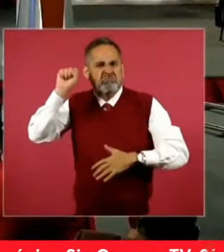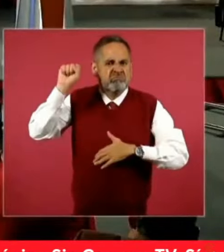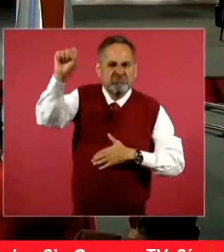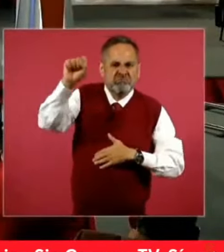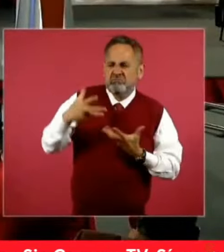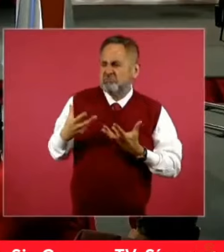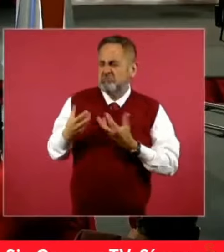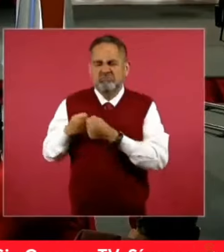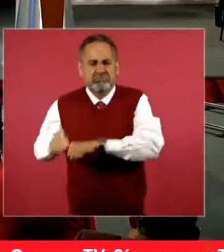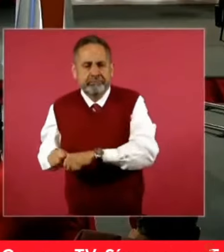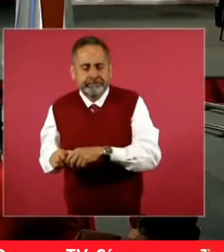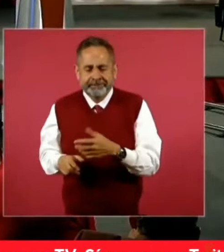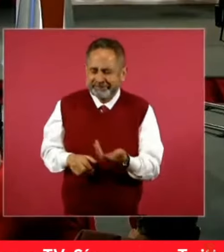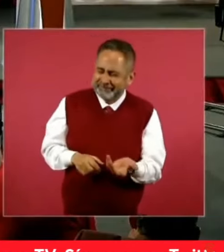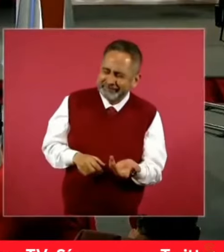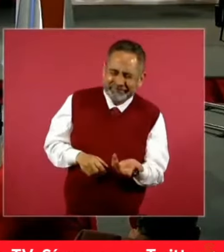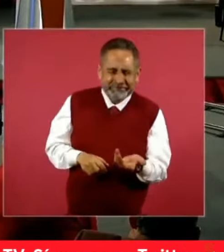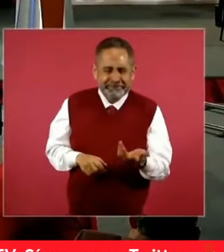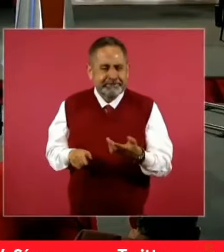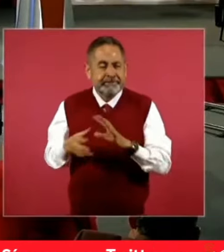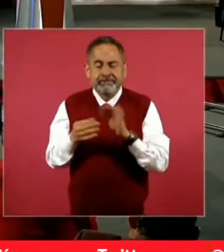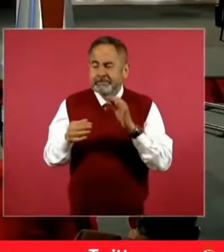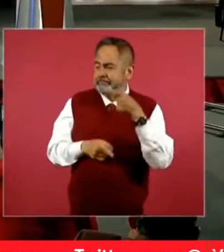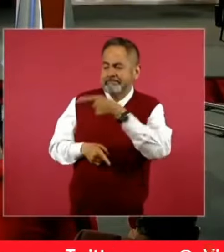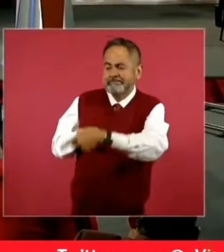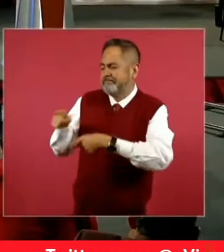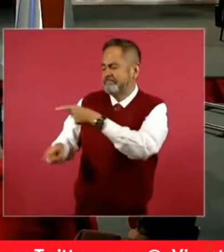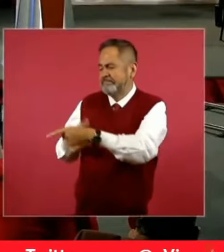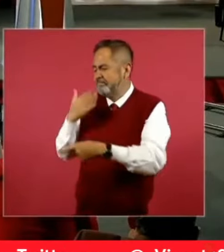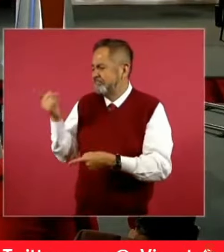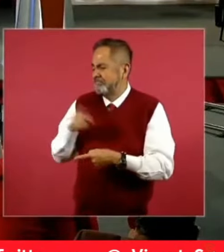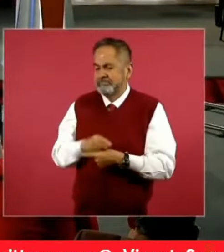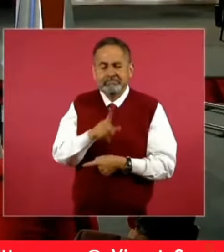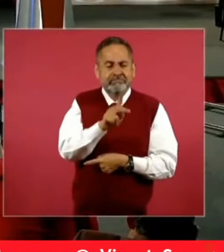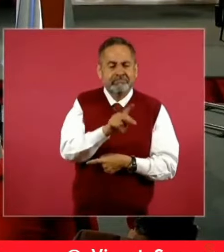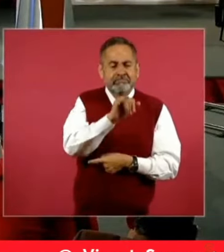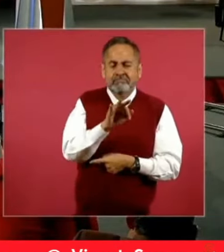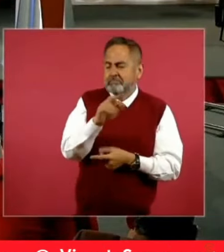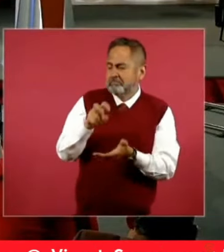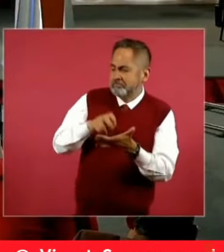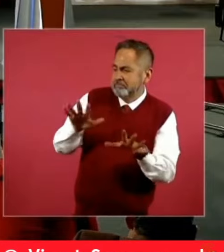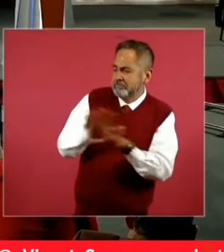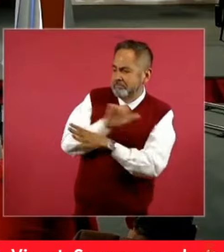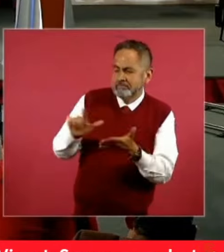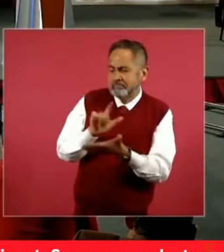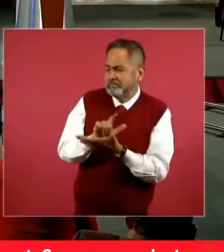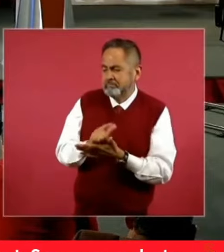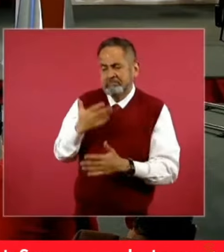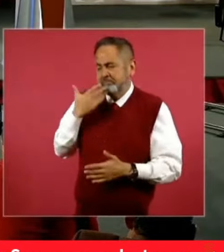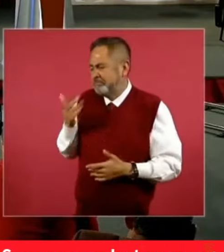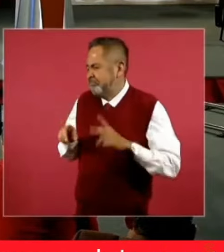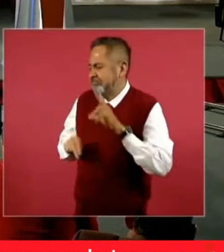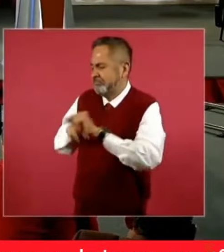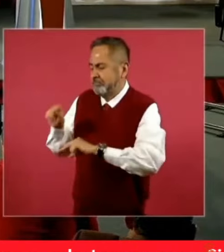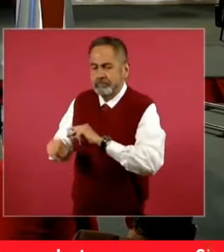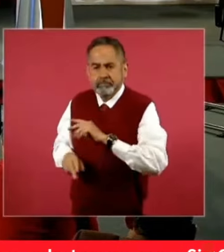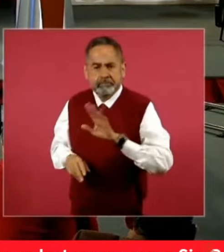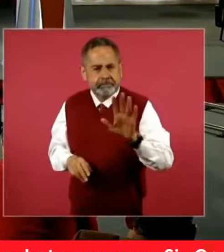visión conservadora que cuestiona la reforma al Poder Judicial. Como se trata de un diario